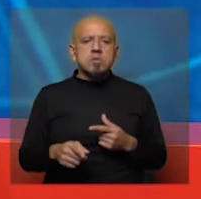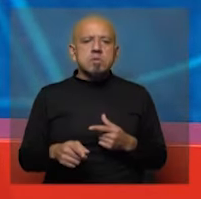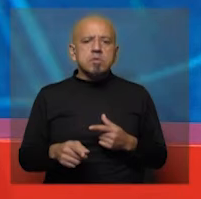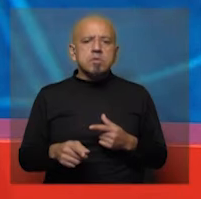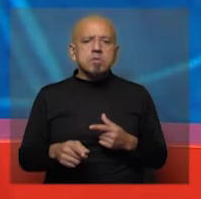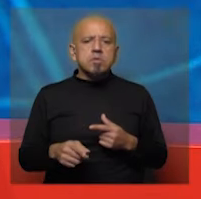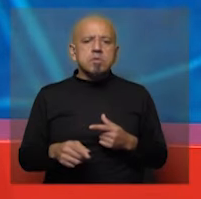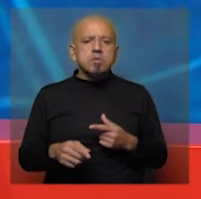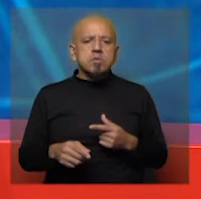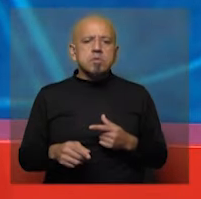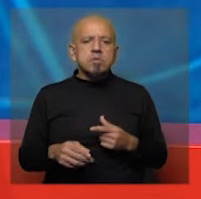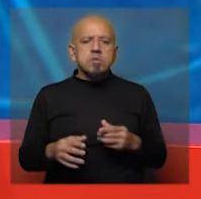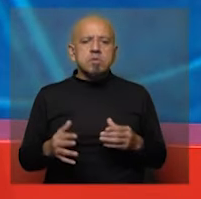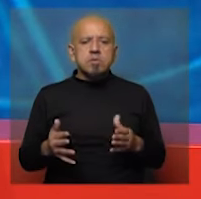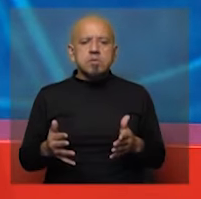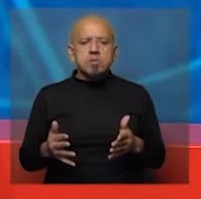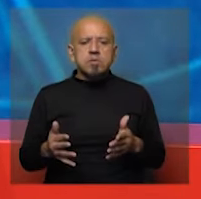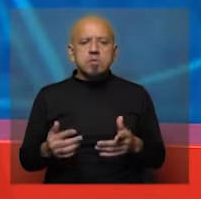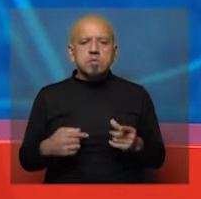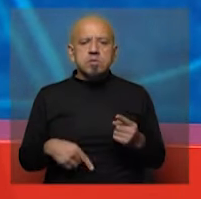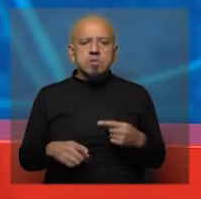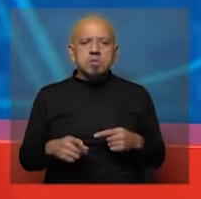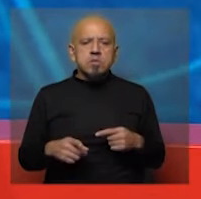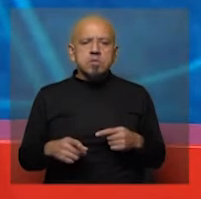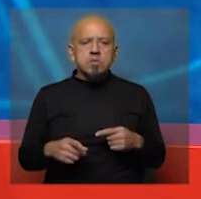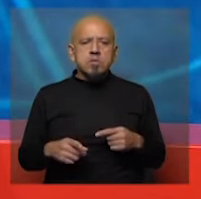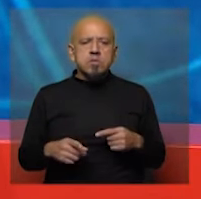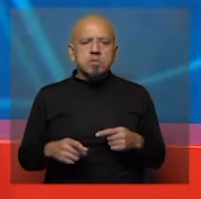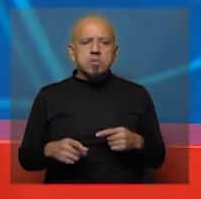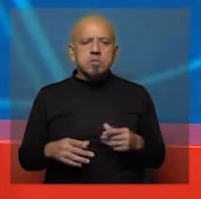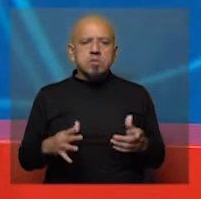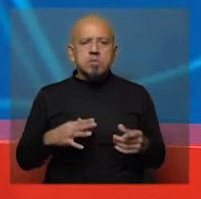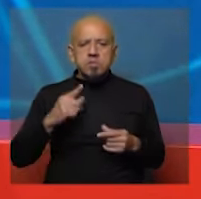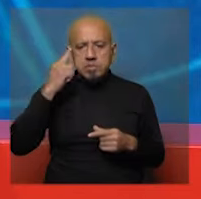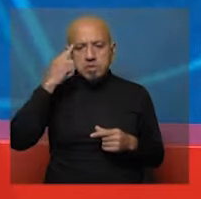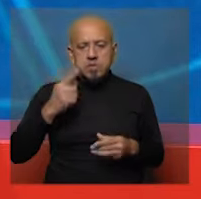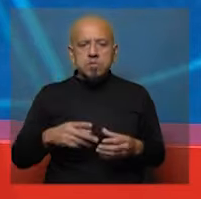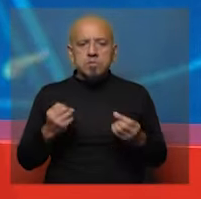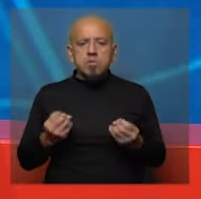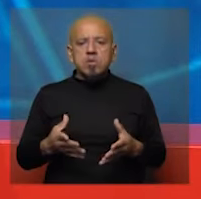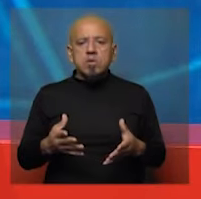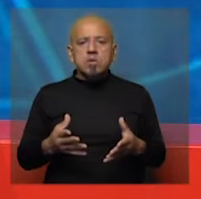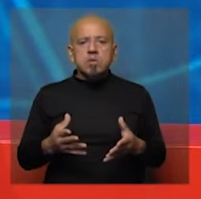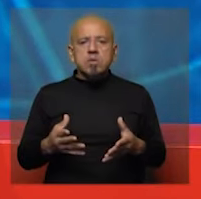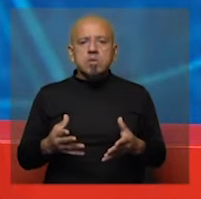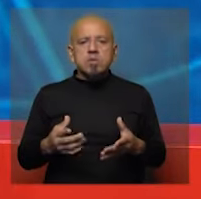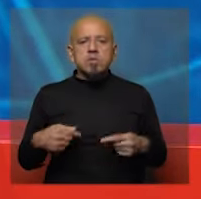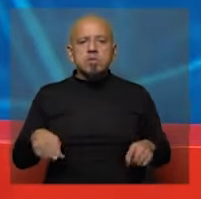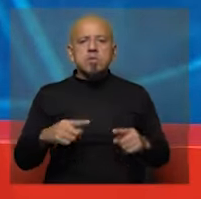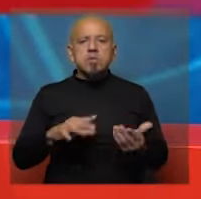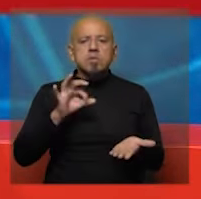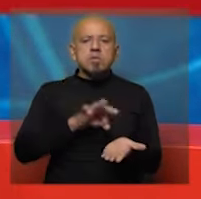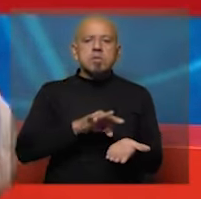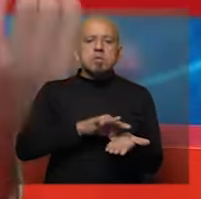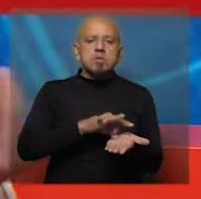que llegué un poco o llego un poco más pensando Por qué pasa esto y es porque el sistema